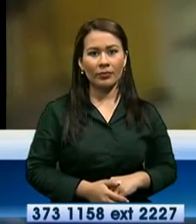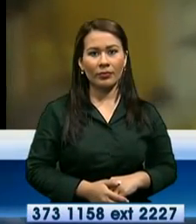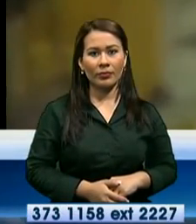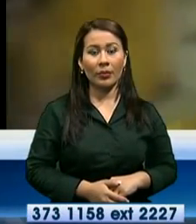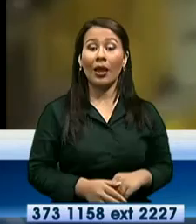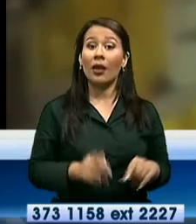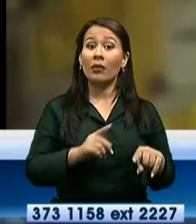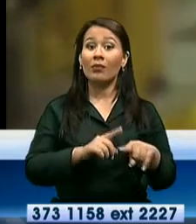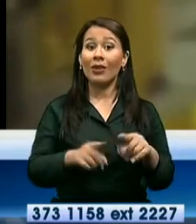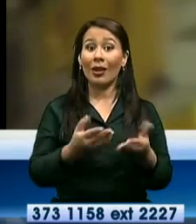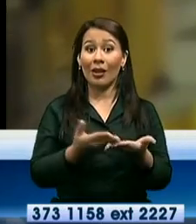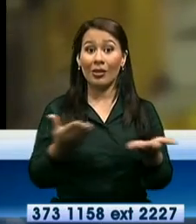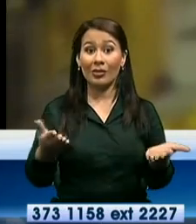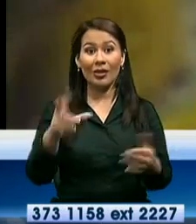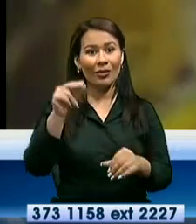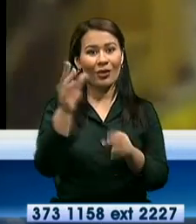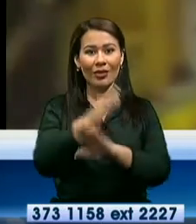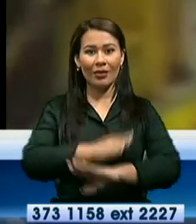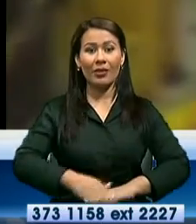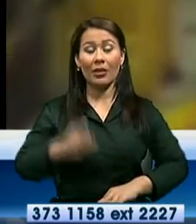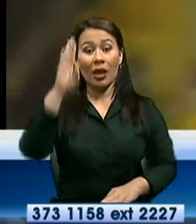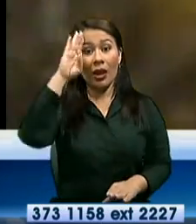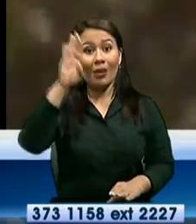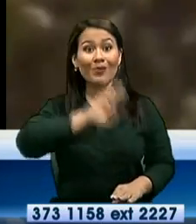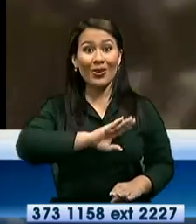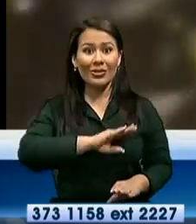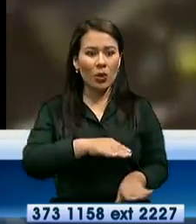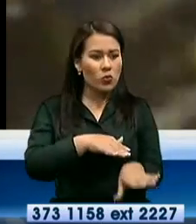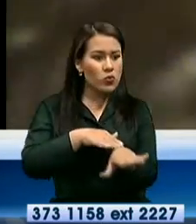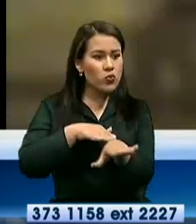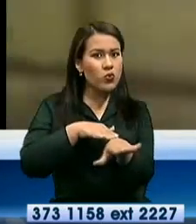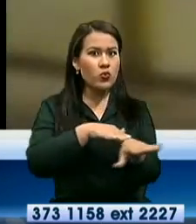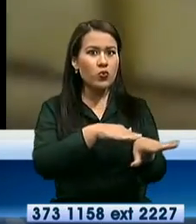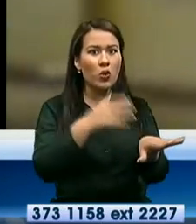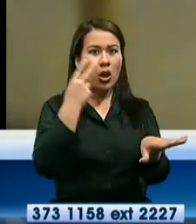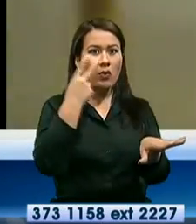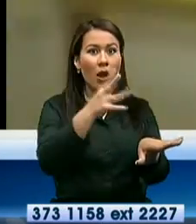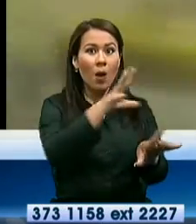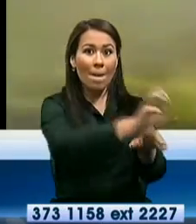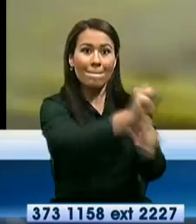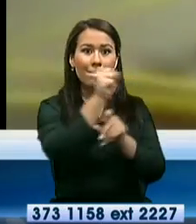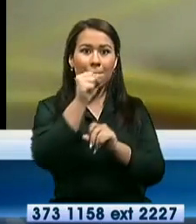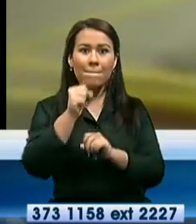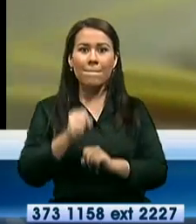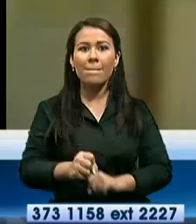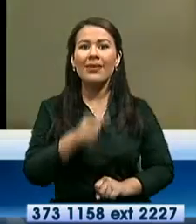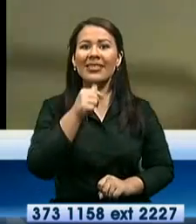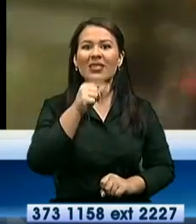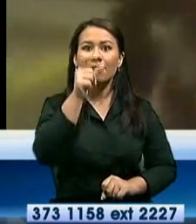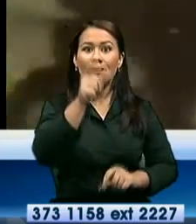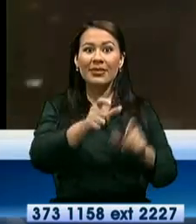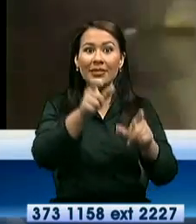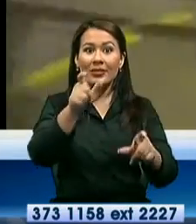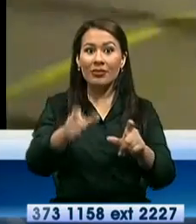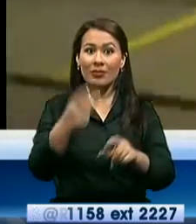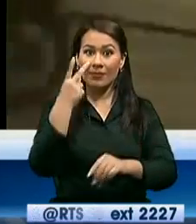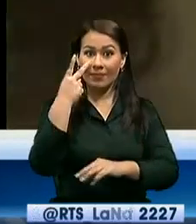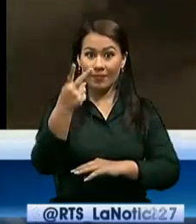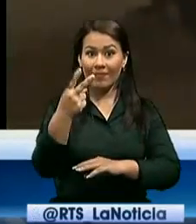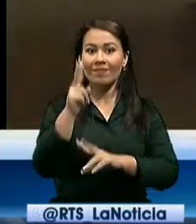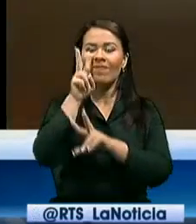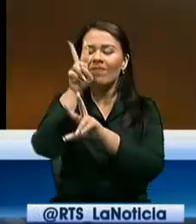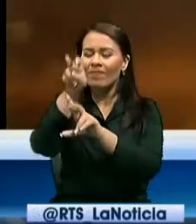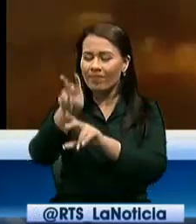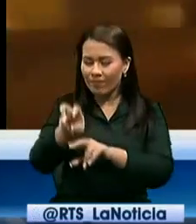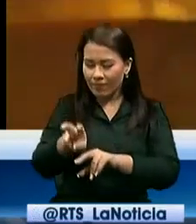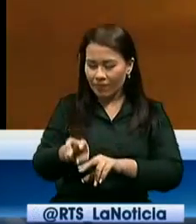Pero las cosas no concluyeron ahí, pues la policía le dio seguimiento y captura a los sospechosos, y que desde ese punto se harán las investigaciones